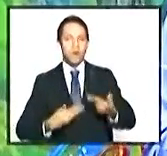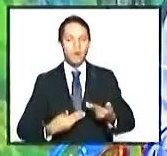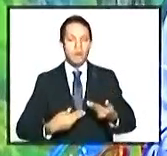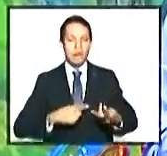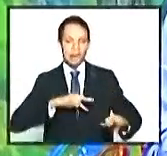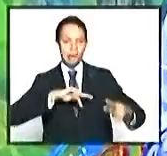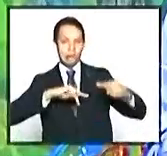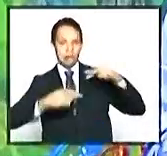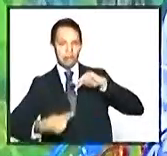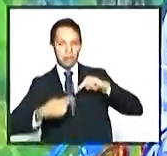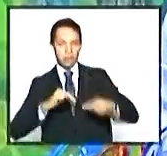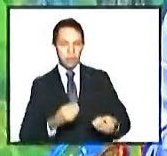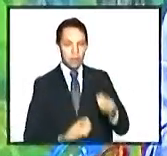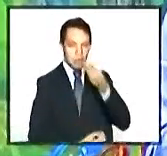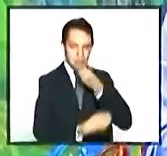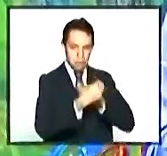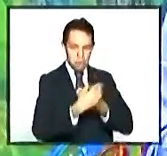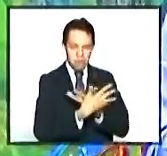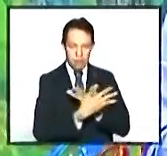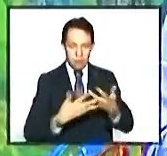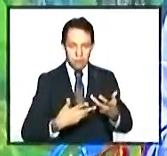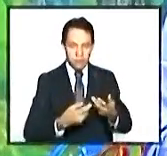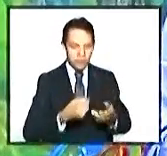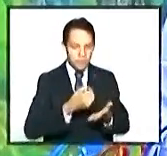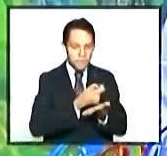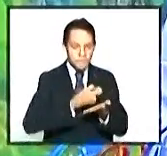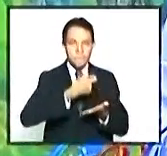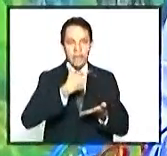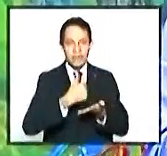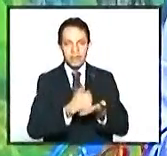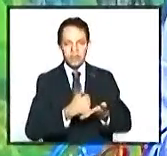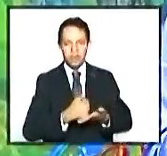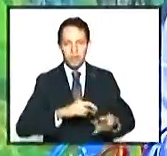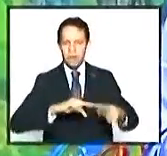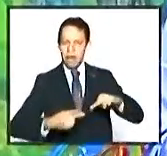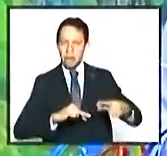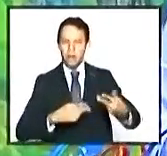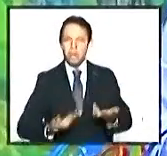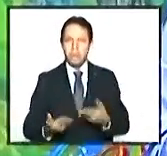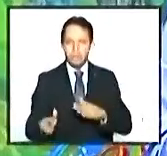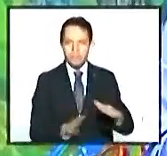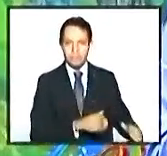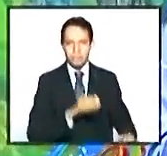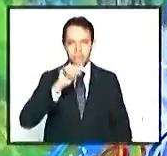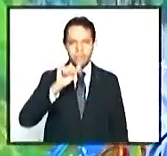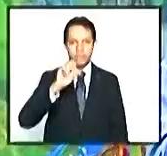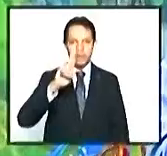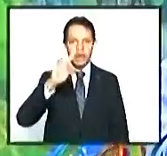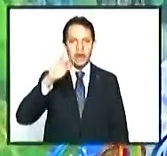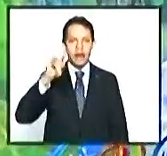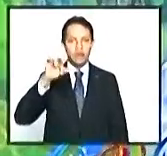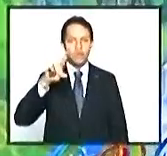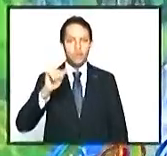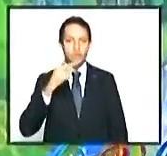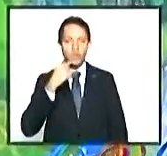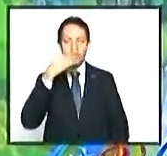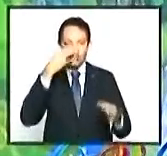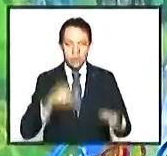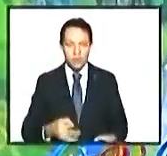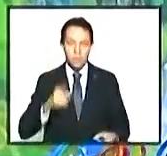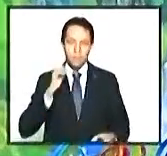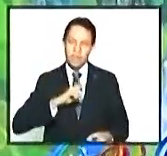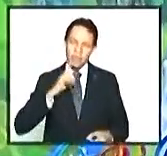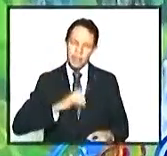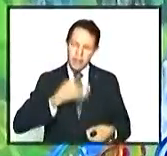de los productos naturales. El doctor Arturo Ovirne estará hablando de mitos y realidades de la medicina